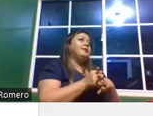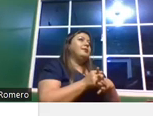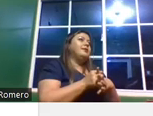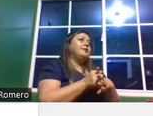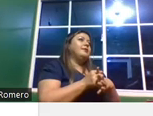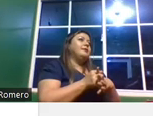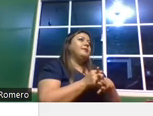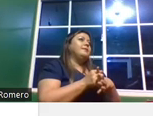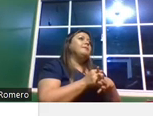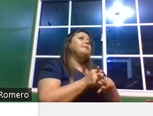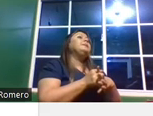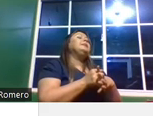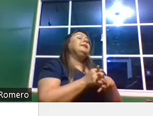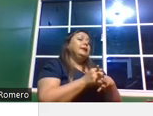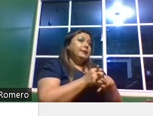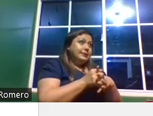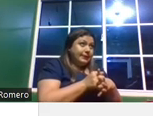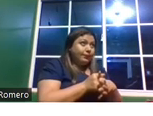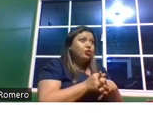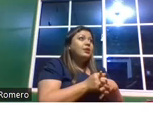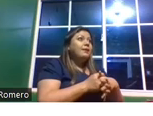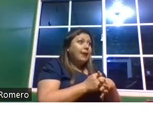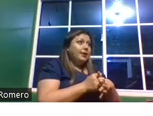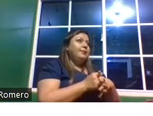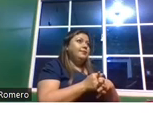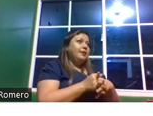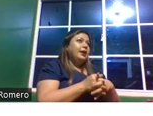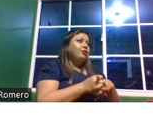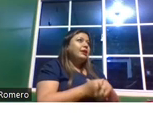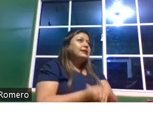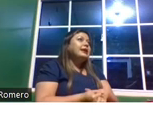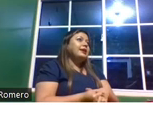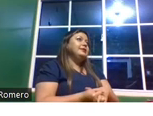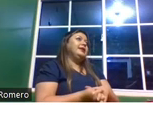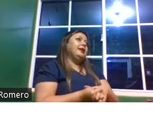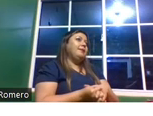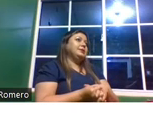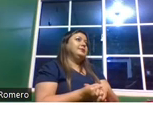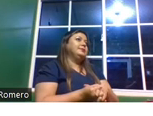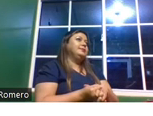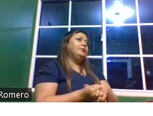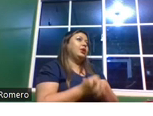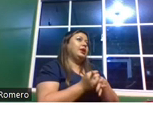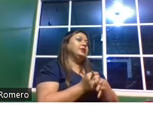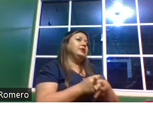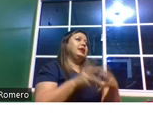apuesta. Déjenme únicamente presentarle acá los siguientes elementos.